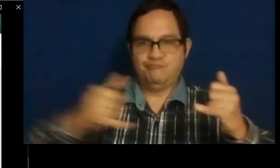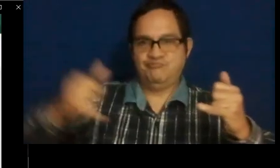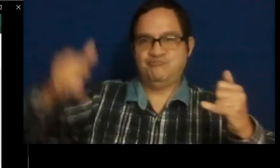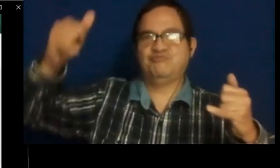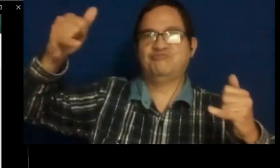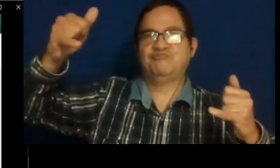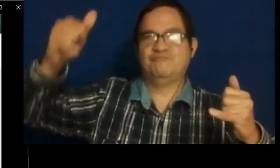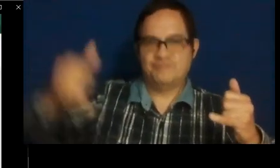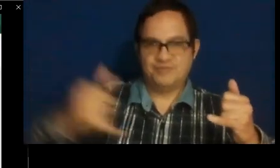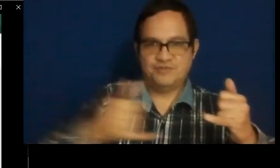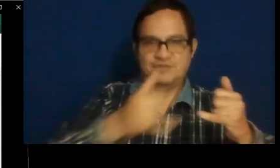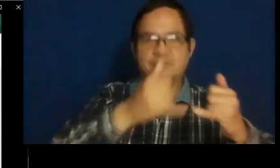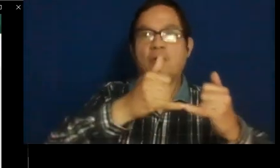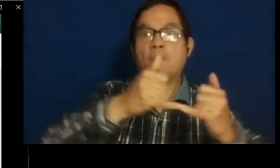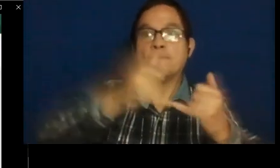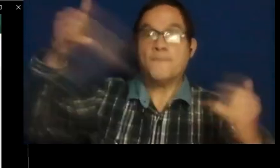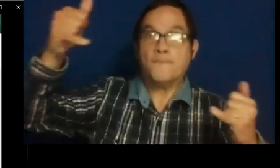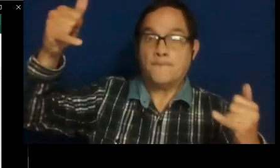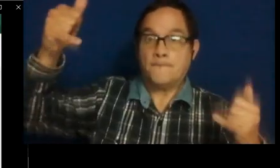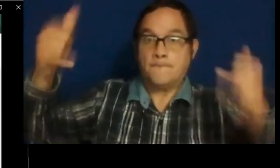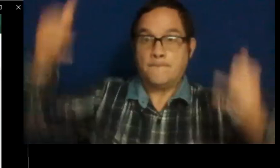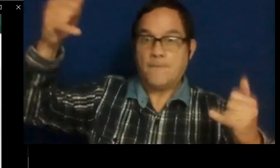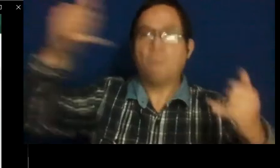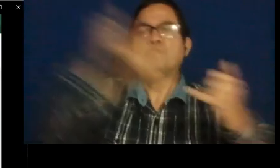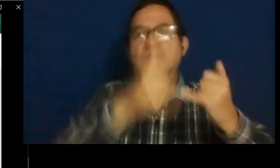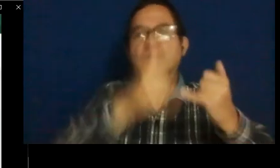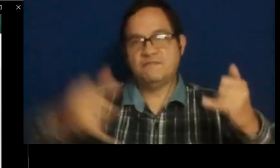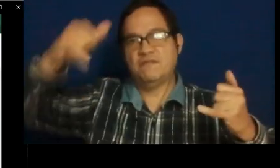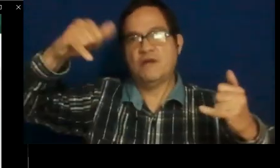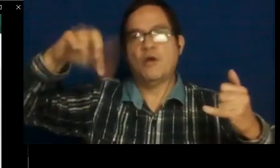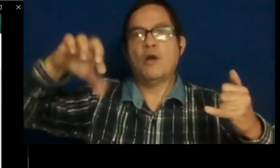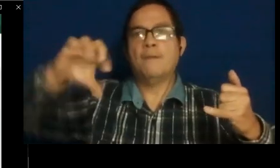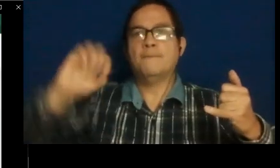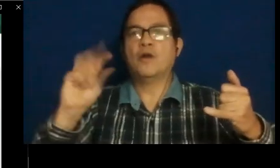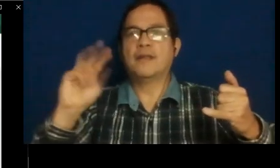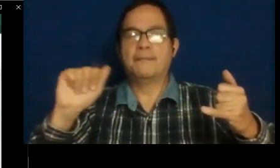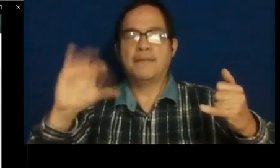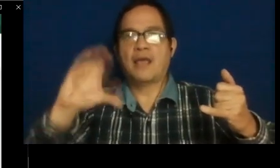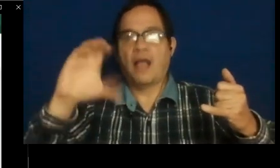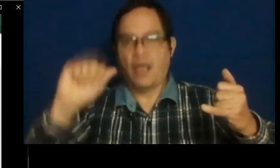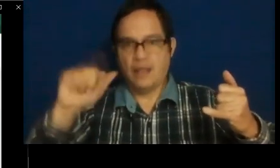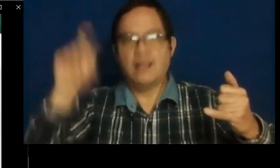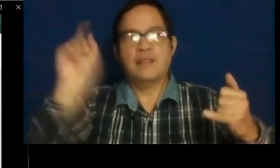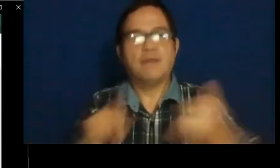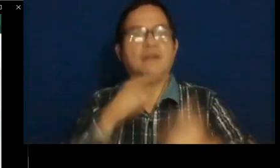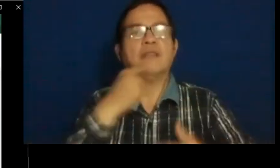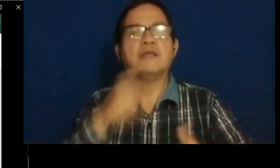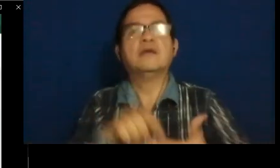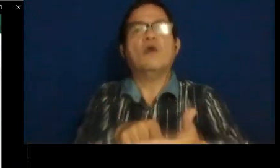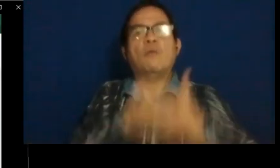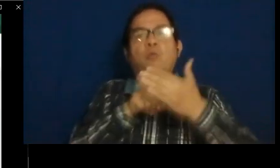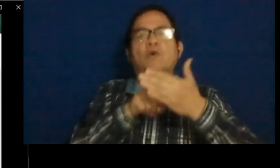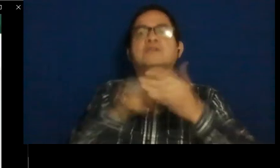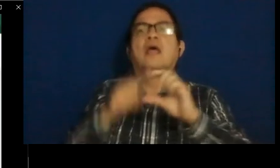yo necesito la ecuación. Entonces voy aquí abajito y le digo, oiga, le doy clic acá, presénteme la ecuación de este gráfico que acabo de